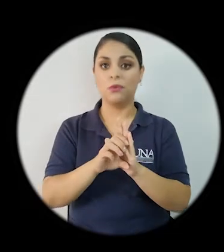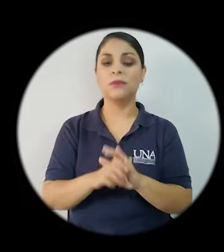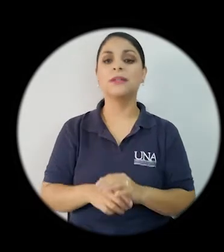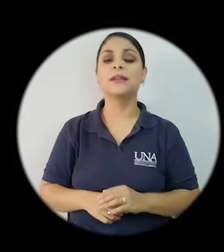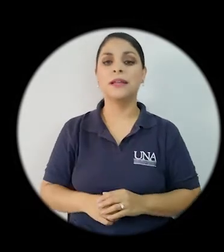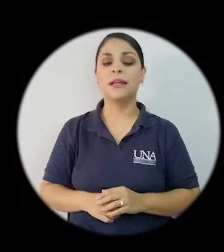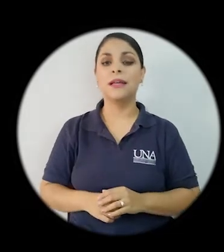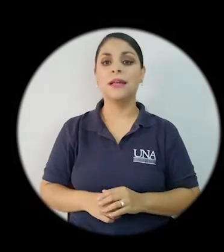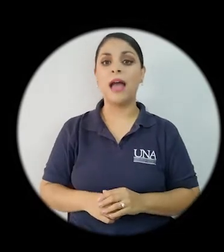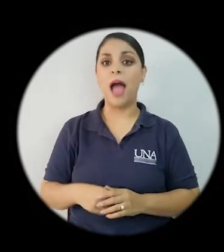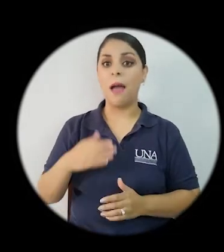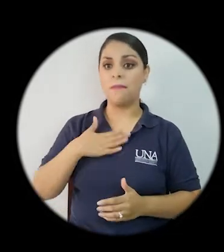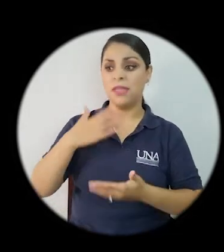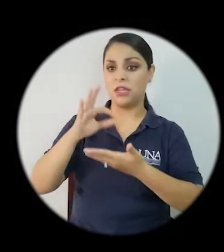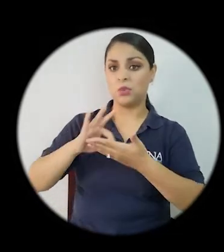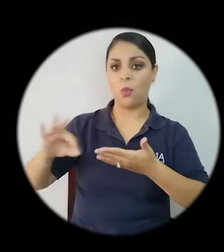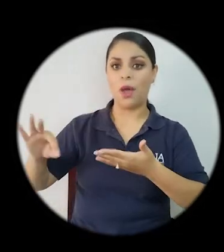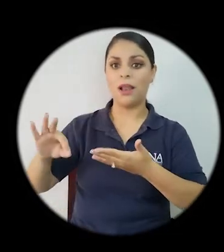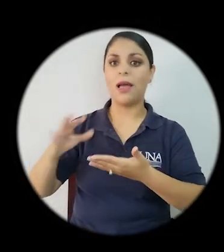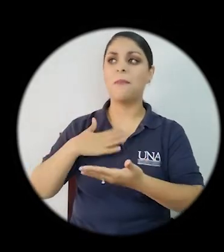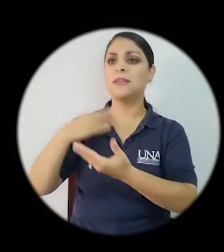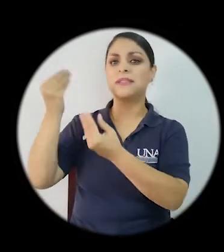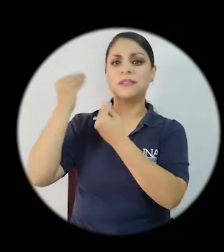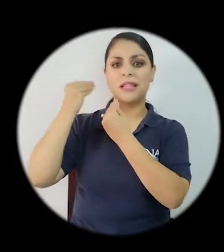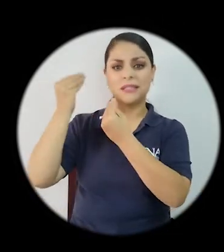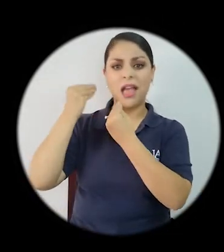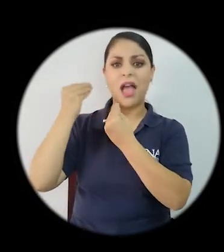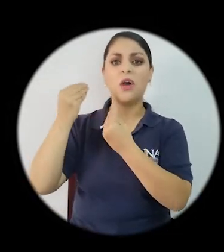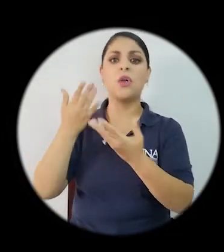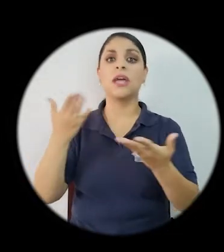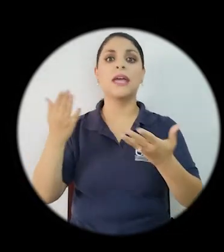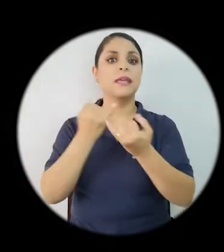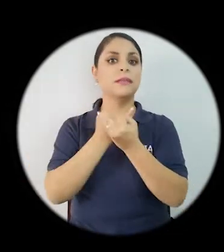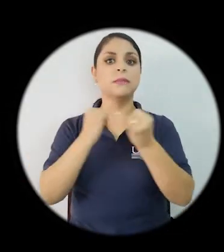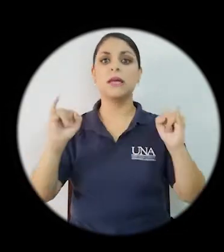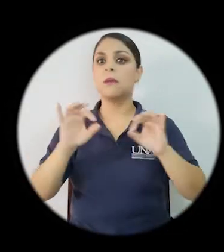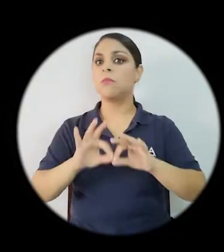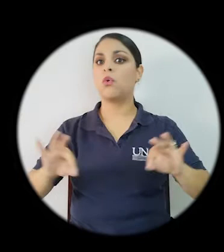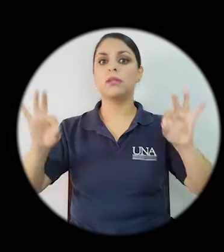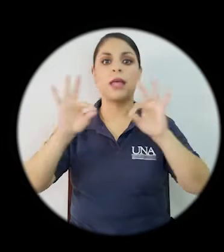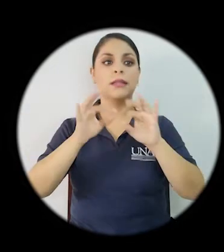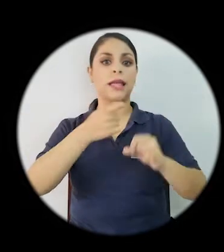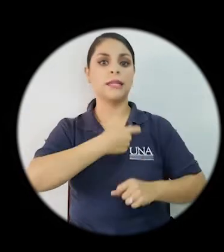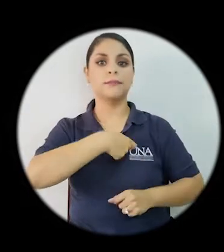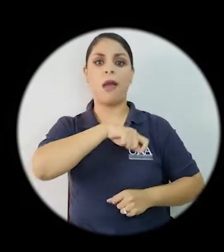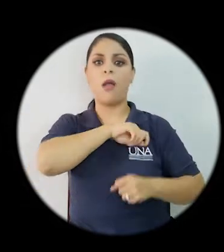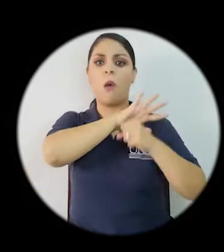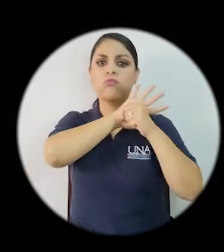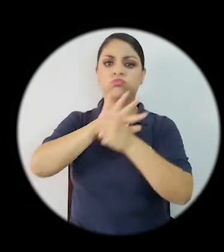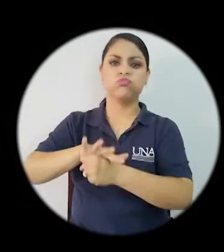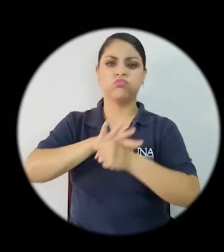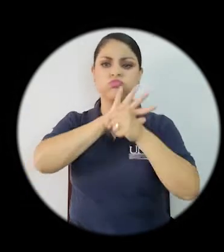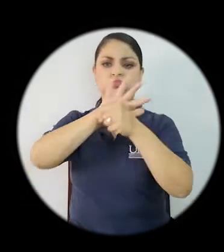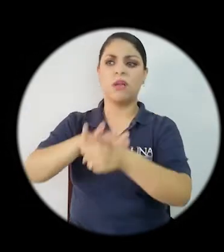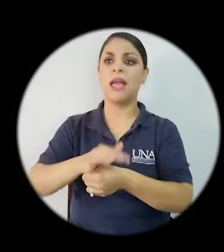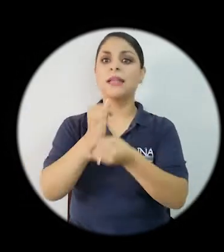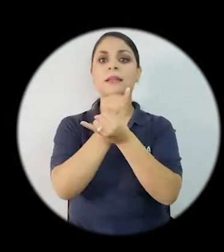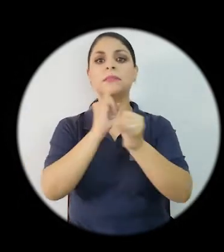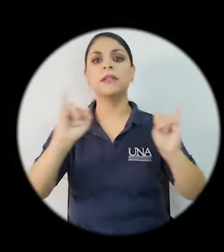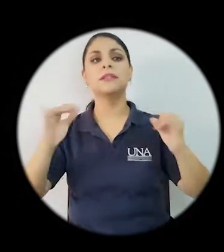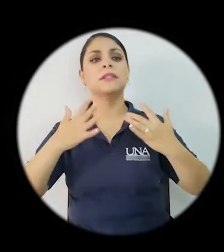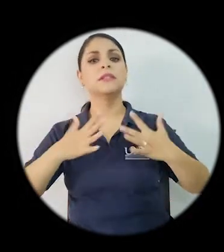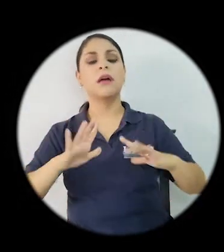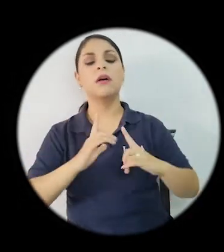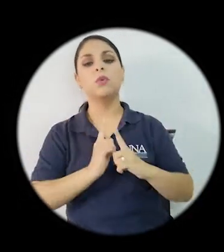que la independencia había sido lo más importante, que España nos explotaba y que la independencia nos había dado la libertad,